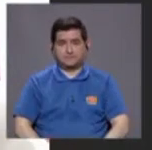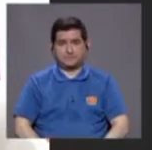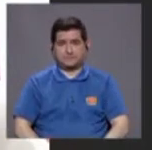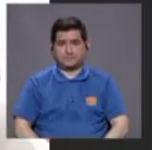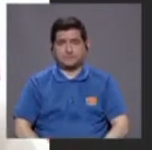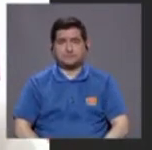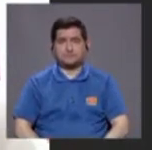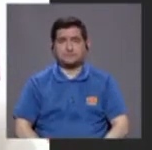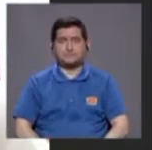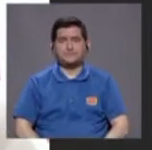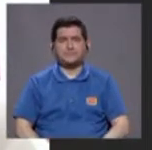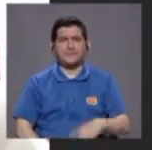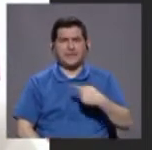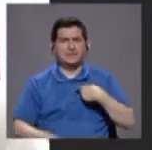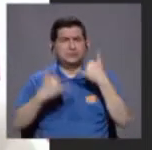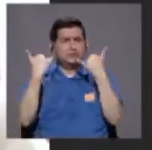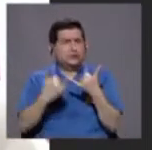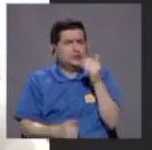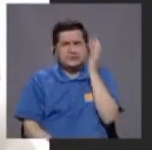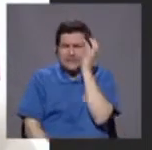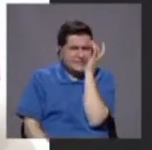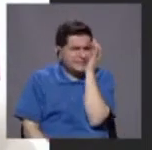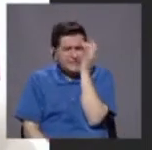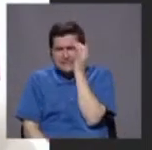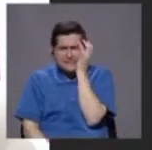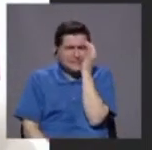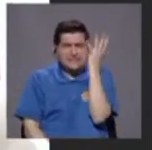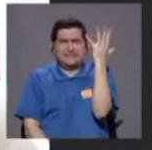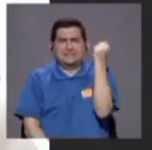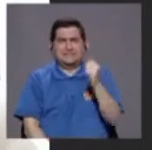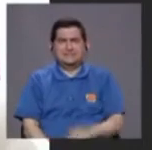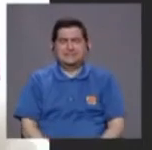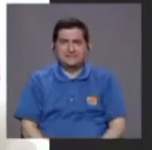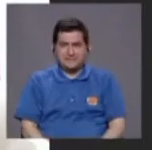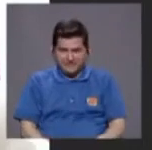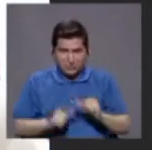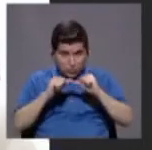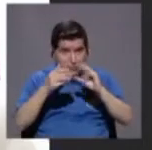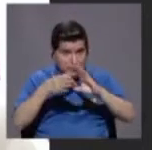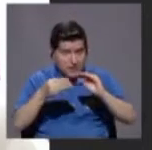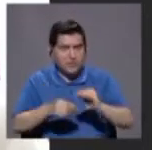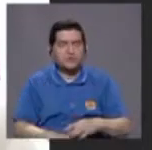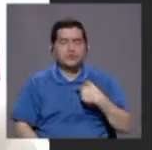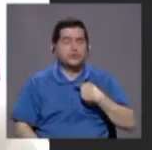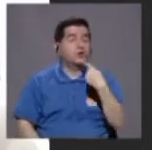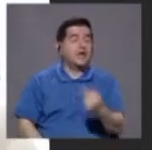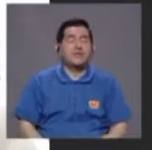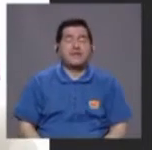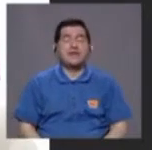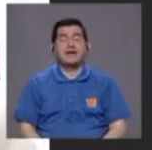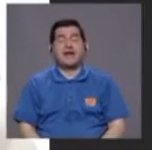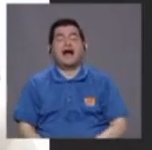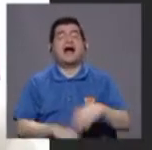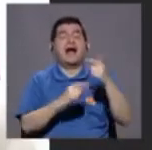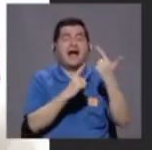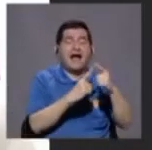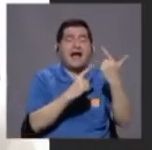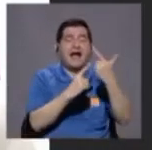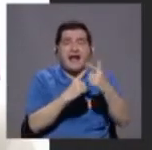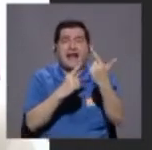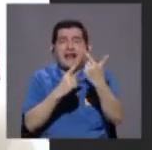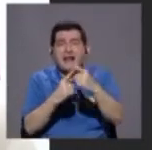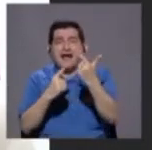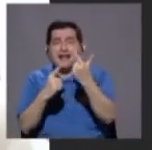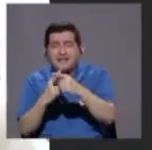Entonces, yo ya un poquito desesperado, retomando el relato, empecé a deletrear T as in Tom, E as